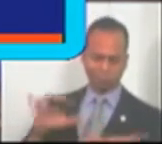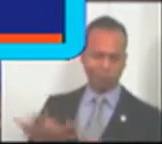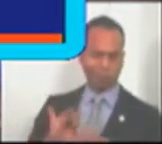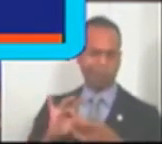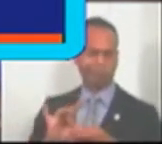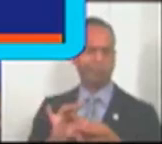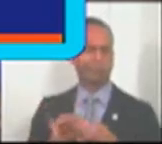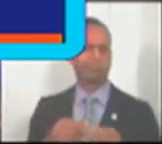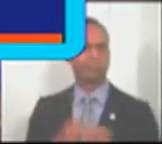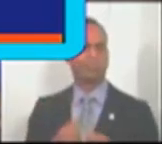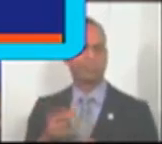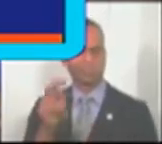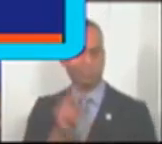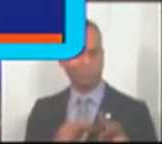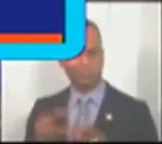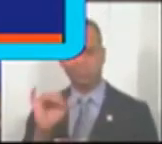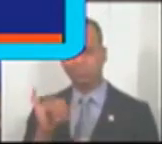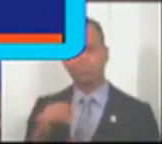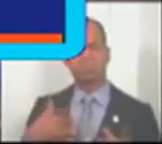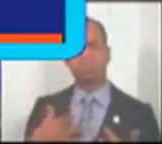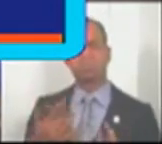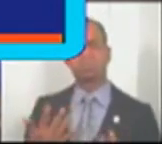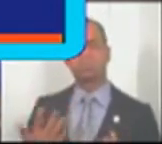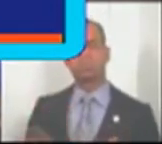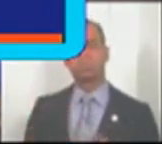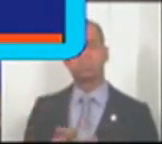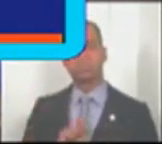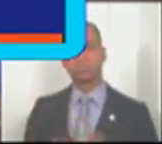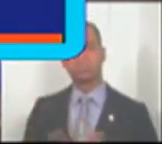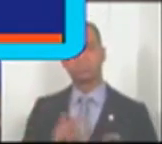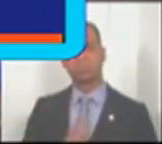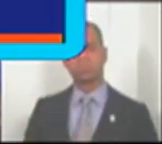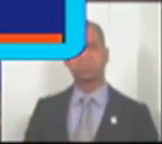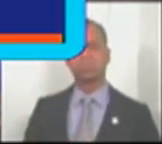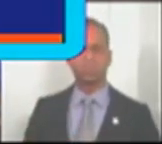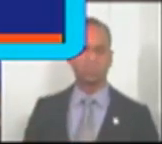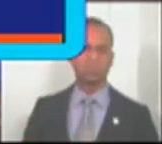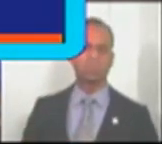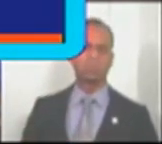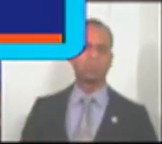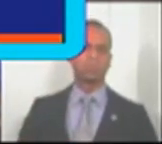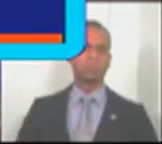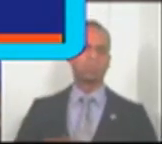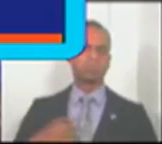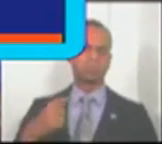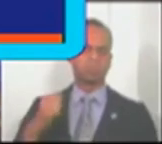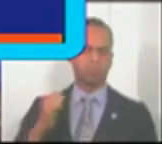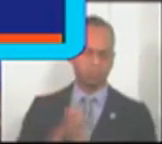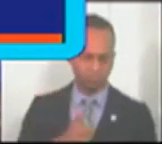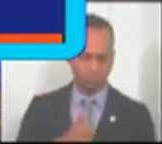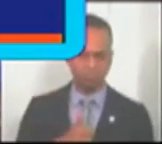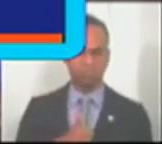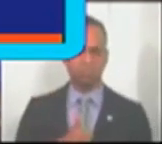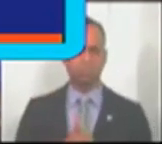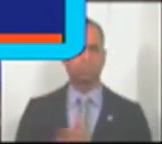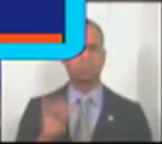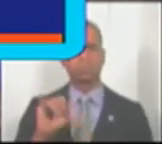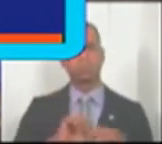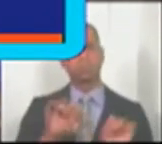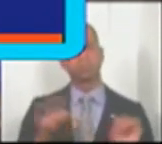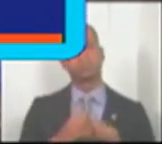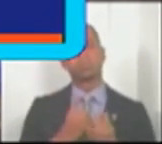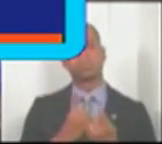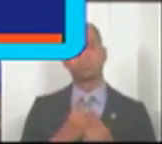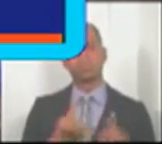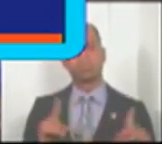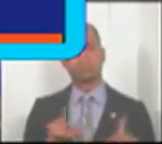Iberoamérica, cómo evalúa usted los cambios que se han dado de cara a la consolidación del sistema